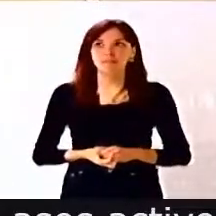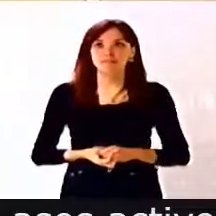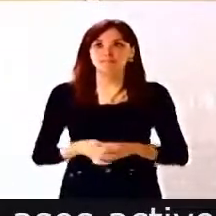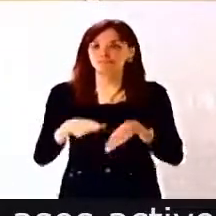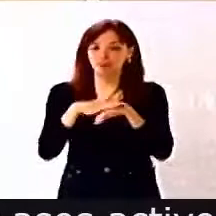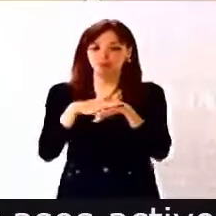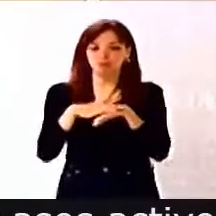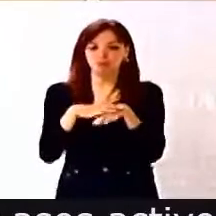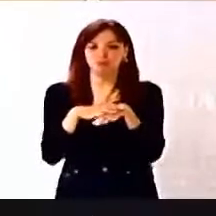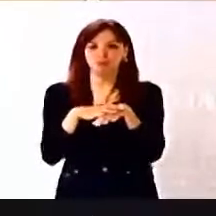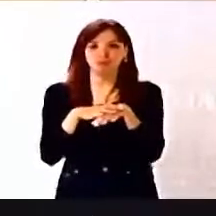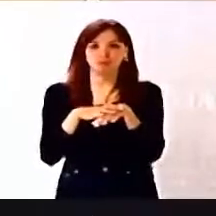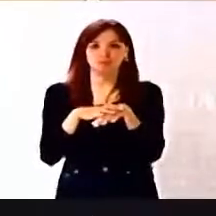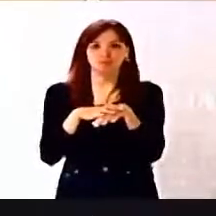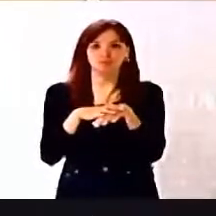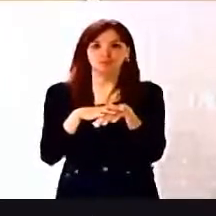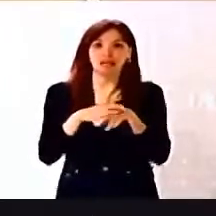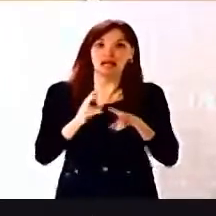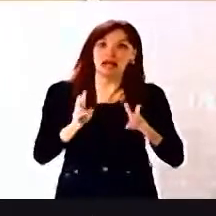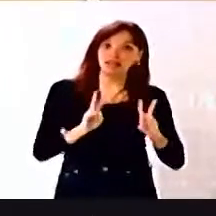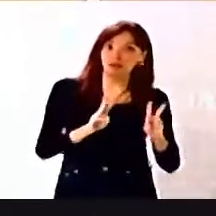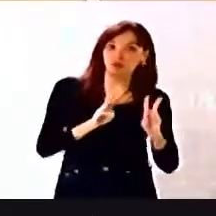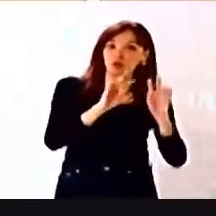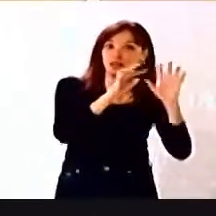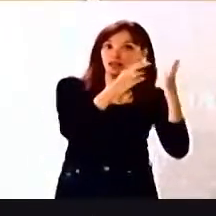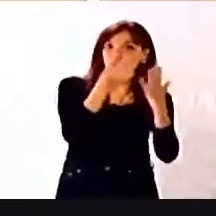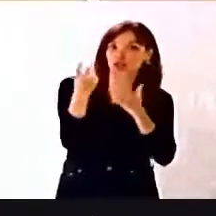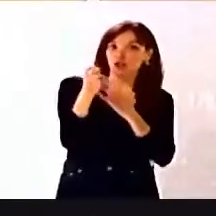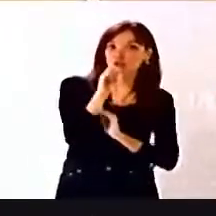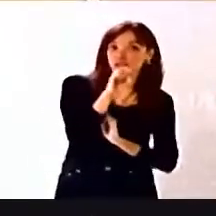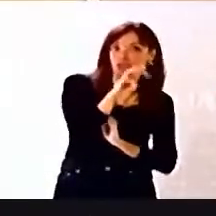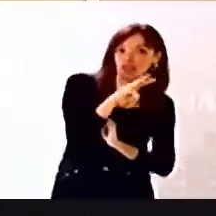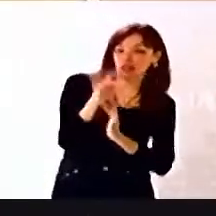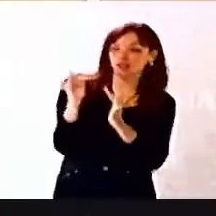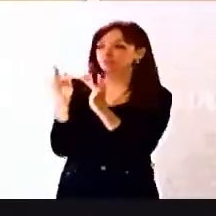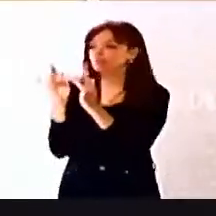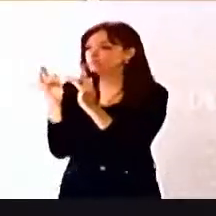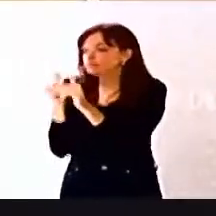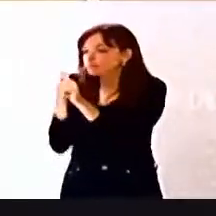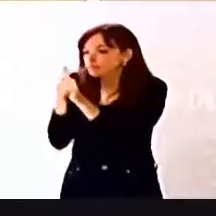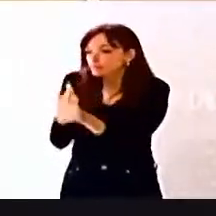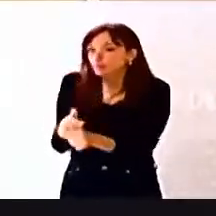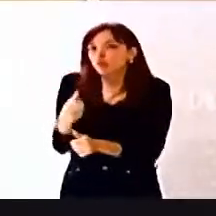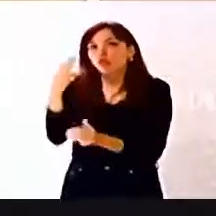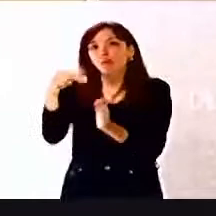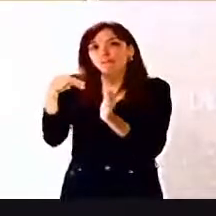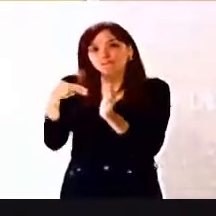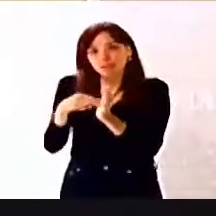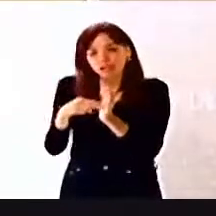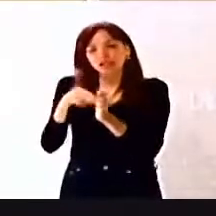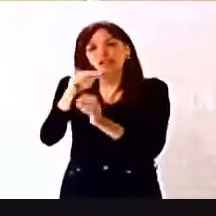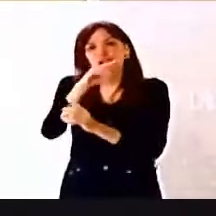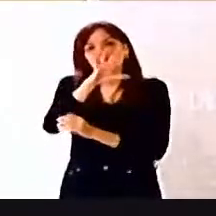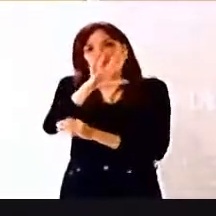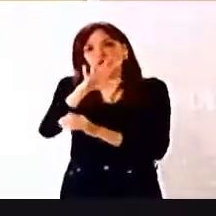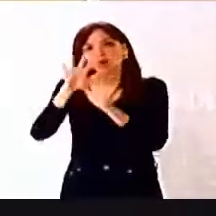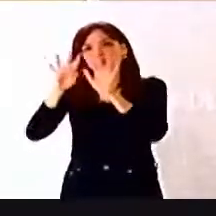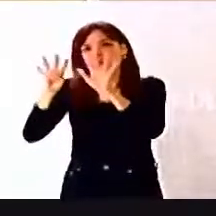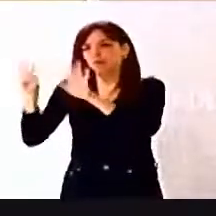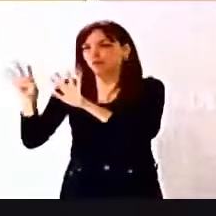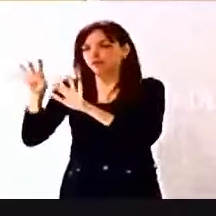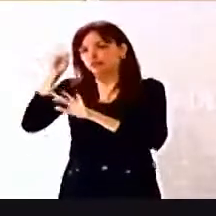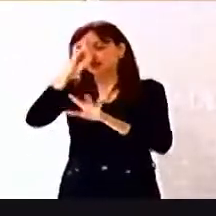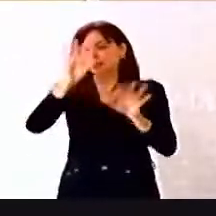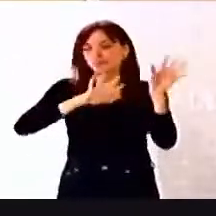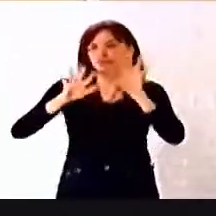Perdón, casos activos 913 y contactos en seguimiento 2.599. No sé si lo había dicho